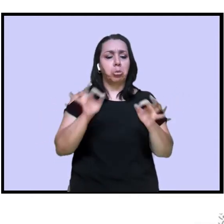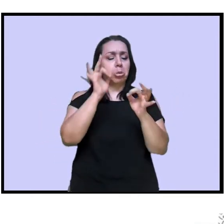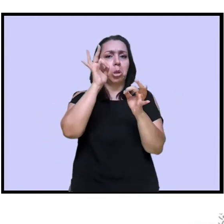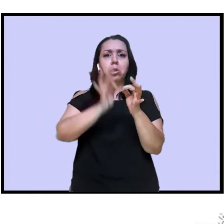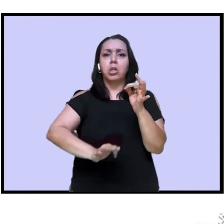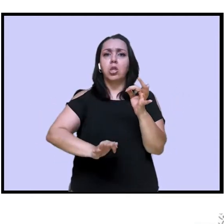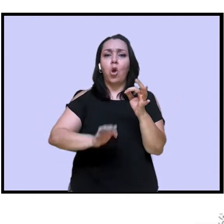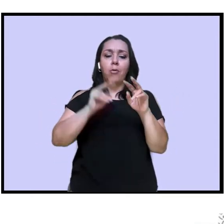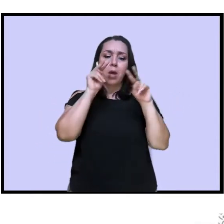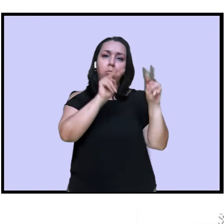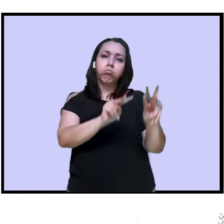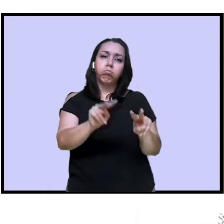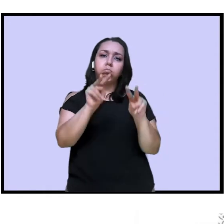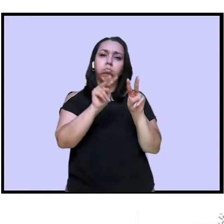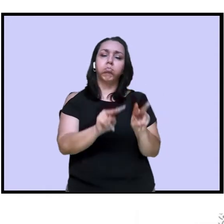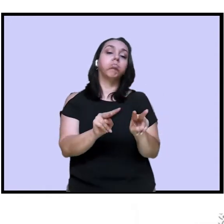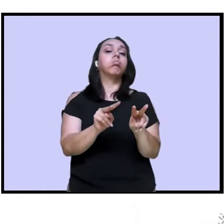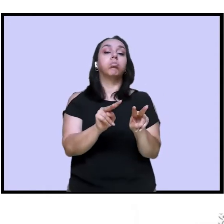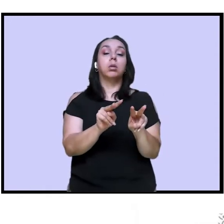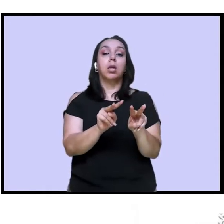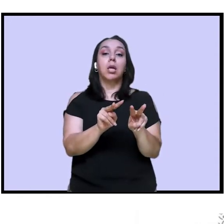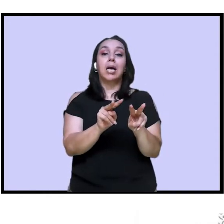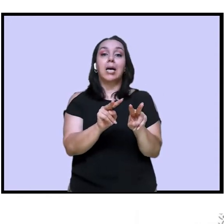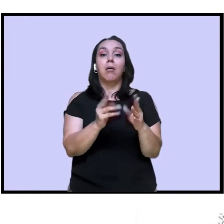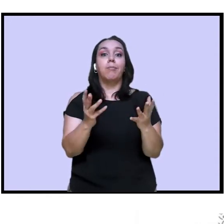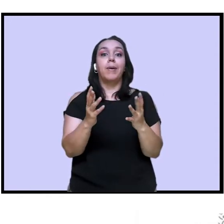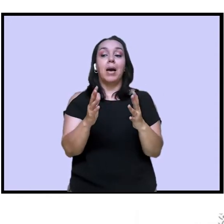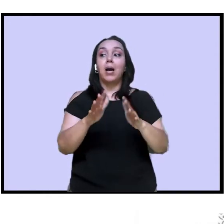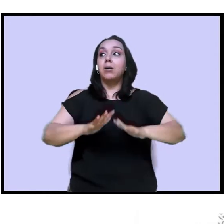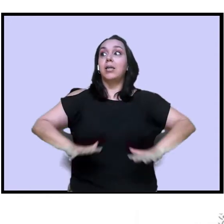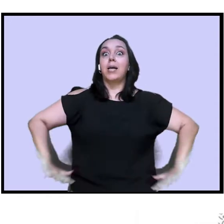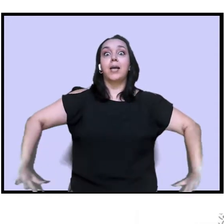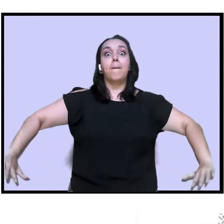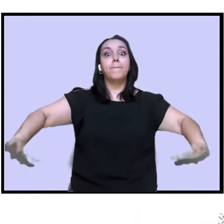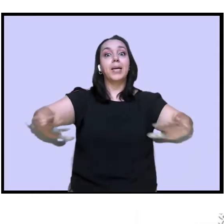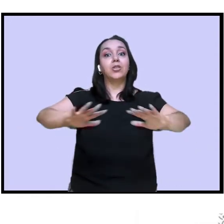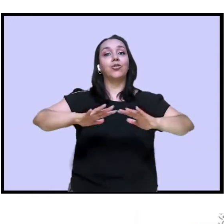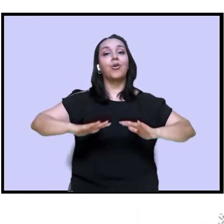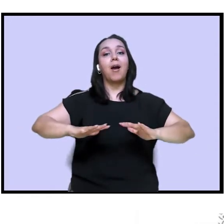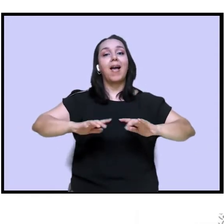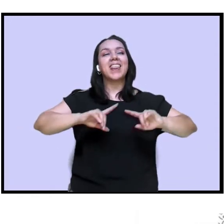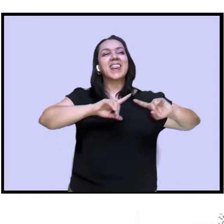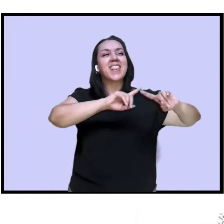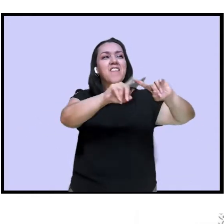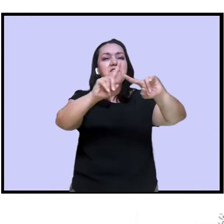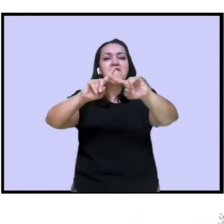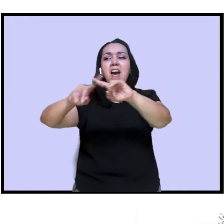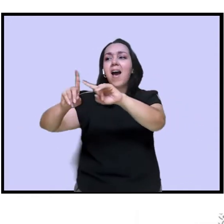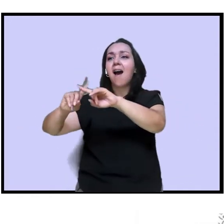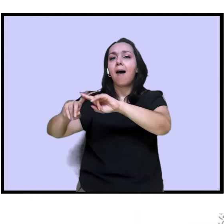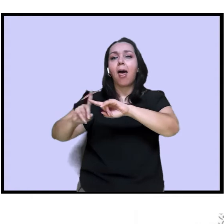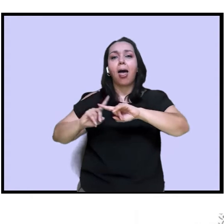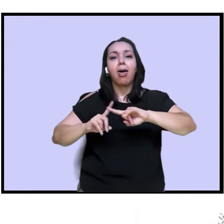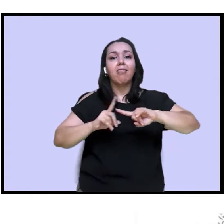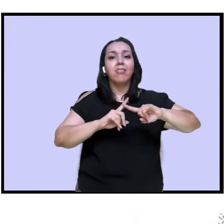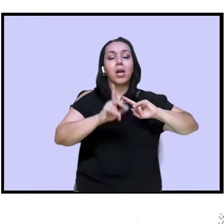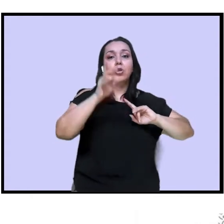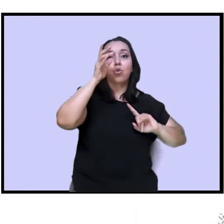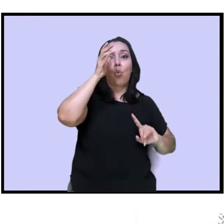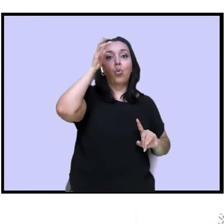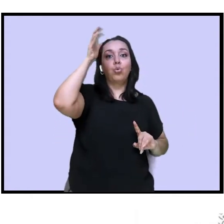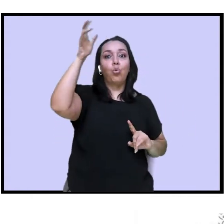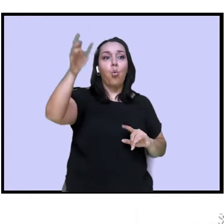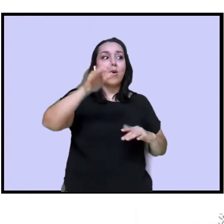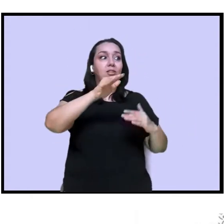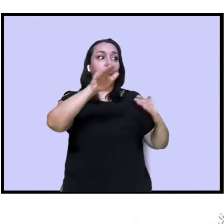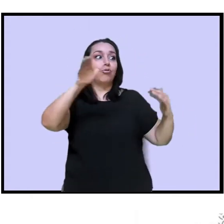golpe de vista, ¿verdad?, revisar que a nuestro alrededor y saber que hay una diversidad cultural,